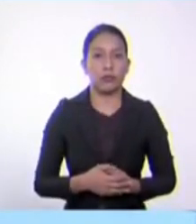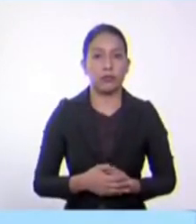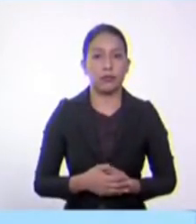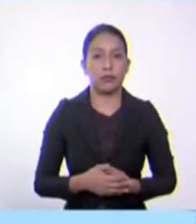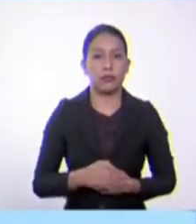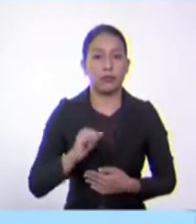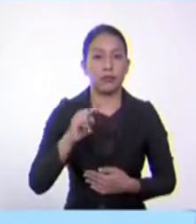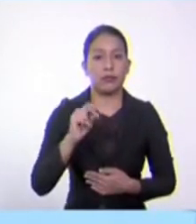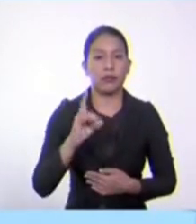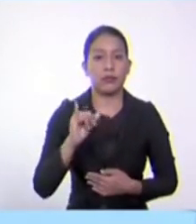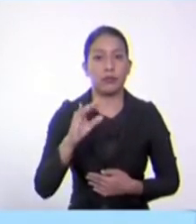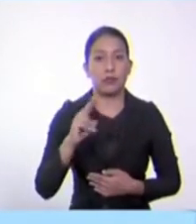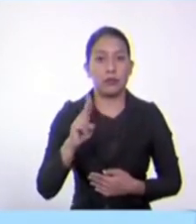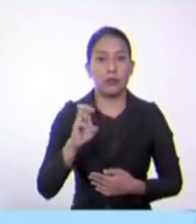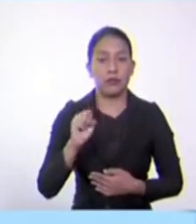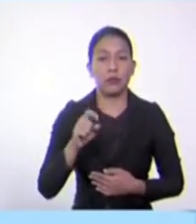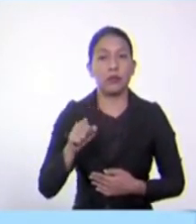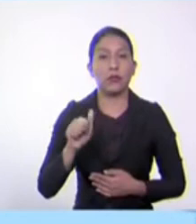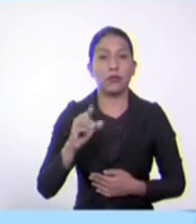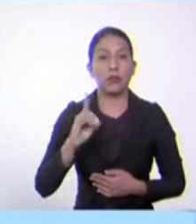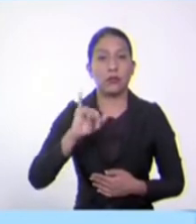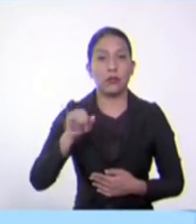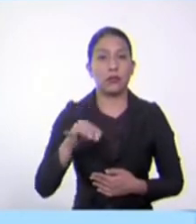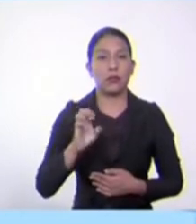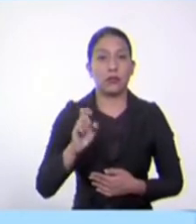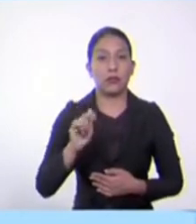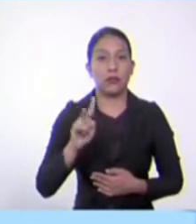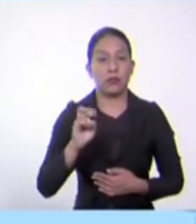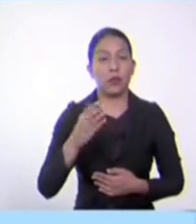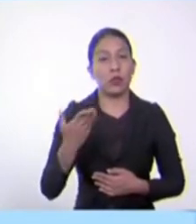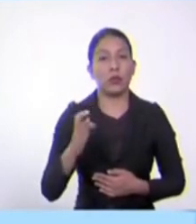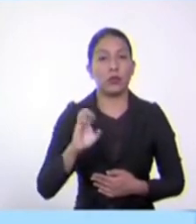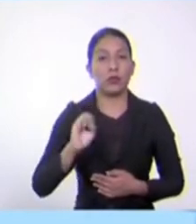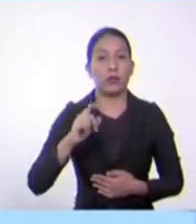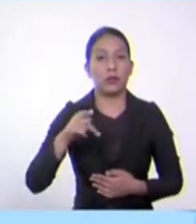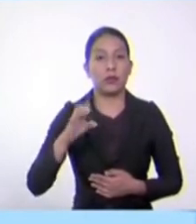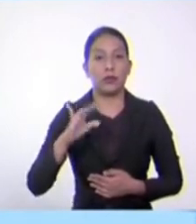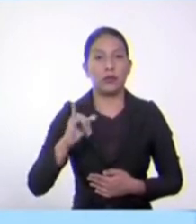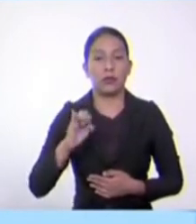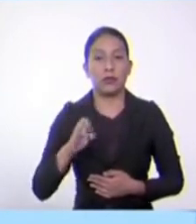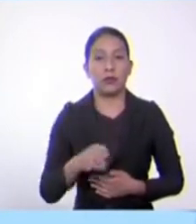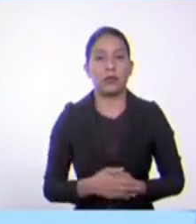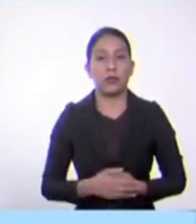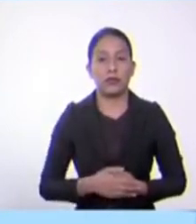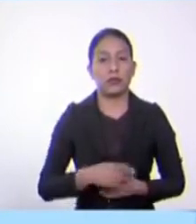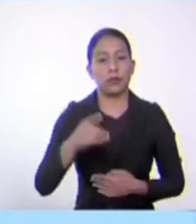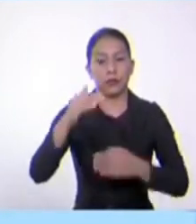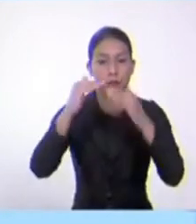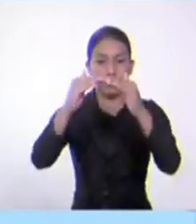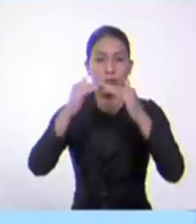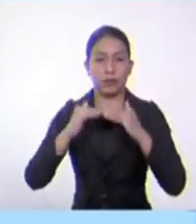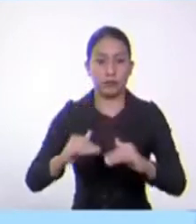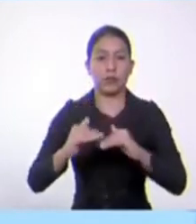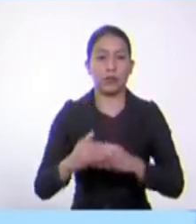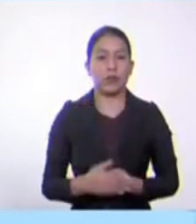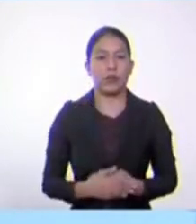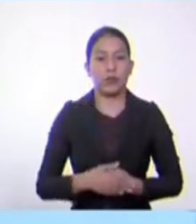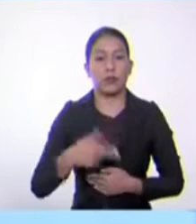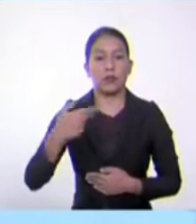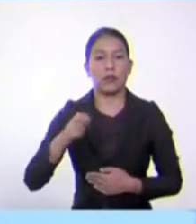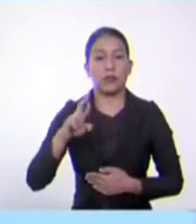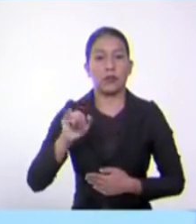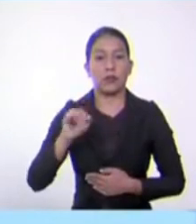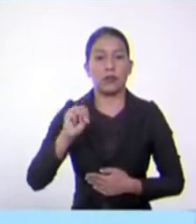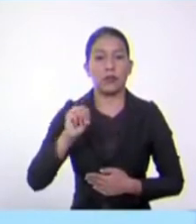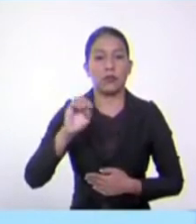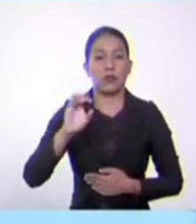indicus es un adjetivo o la especie. Y para Querimola, anona, nos dice que la